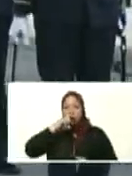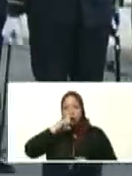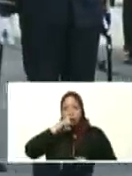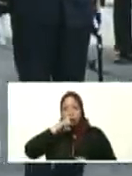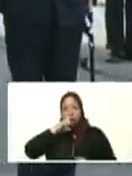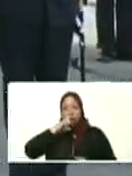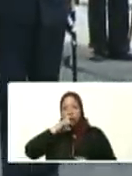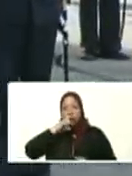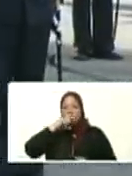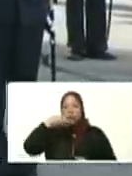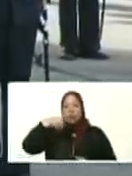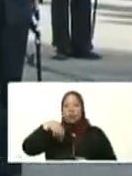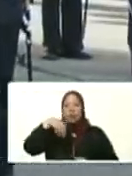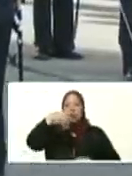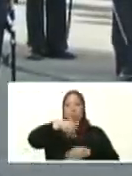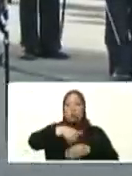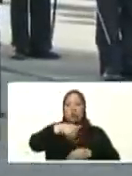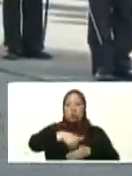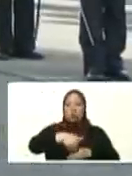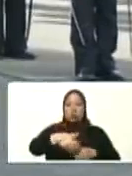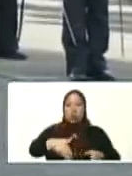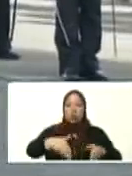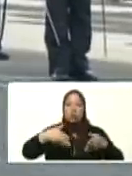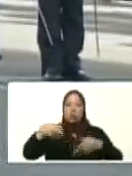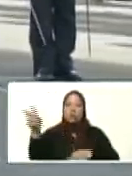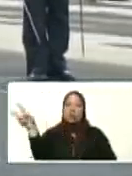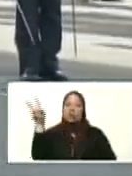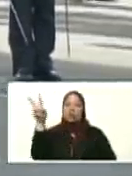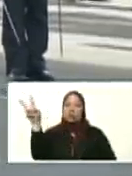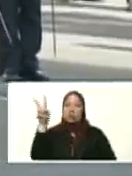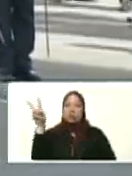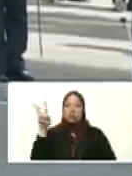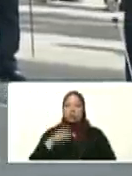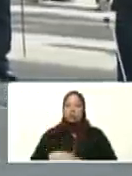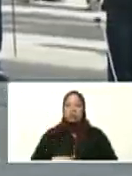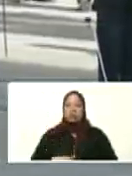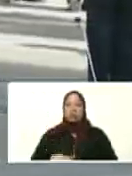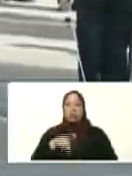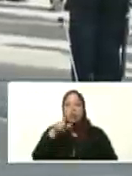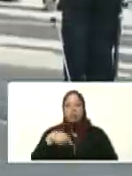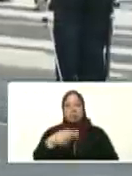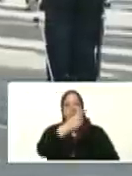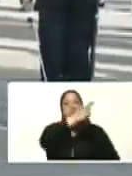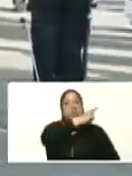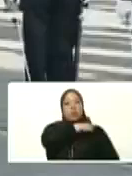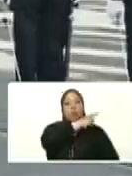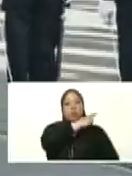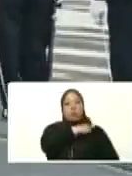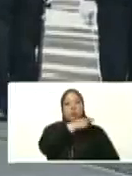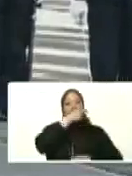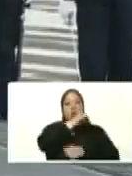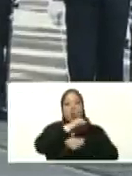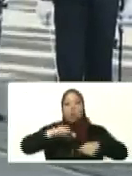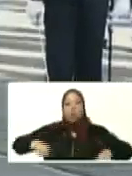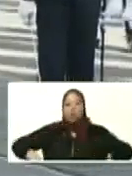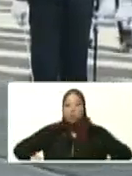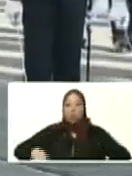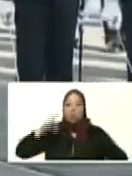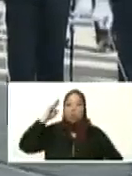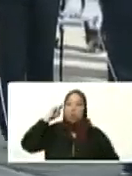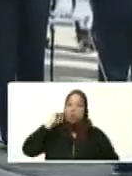presidente constitucional de la República Bolivariana de Venezuela, comandante en jefe de la Fuerza Armada Nacional